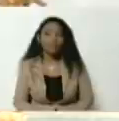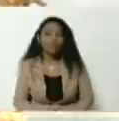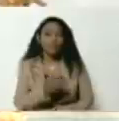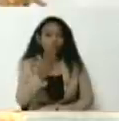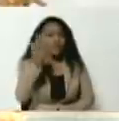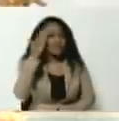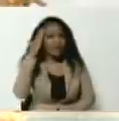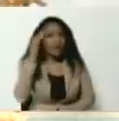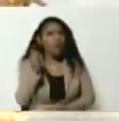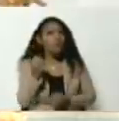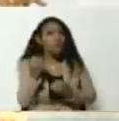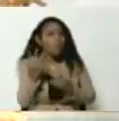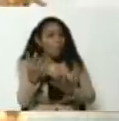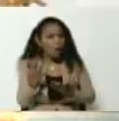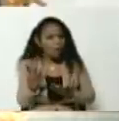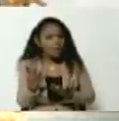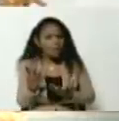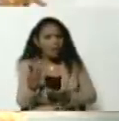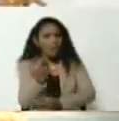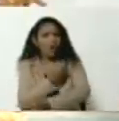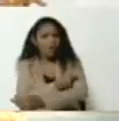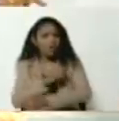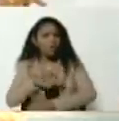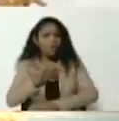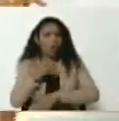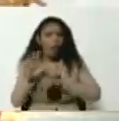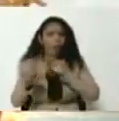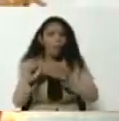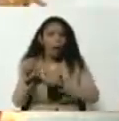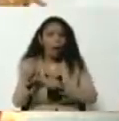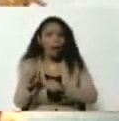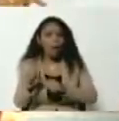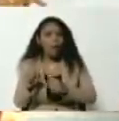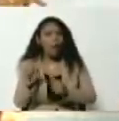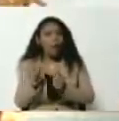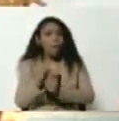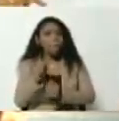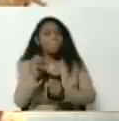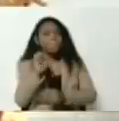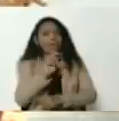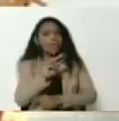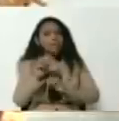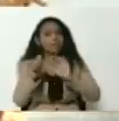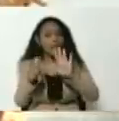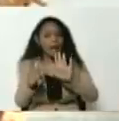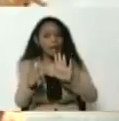¿Ustedes saben cuántas dosis de vacunas se podrían comprar con